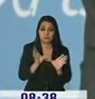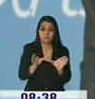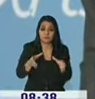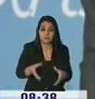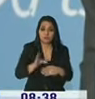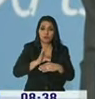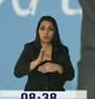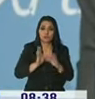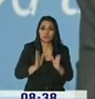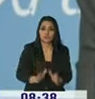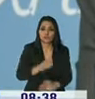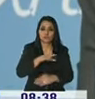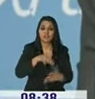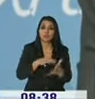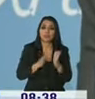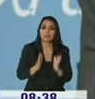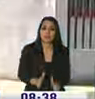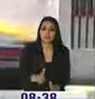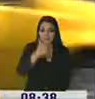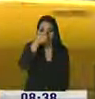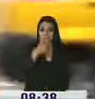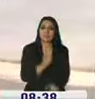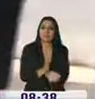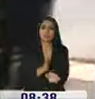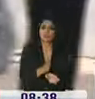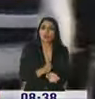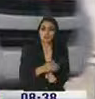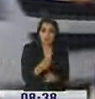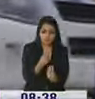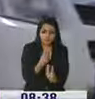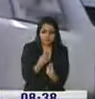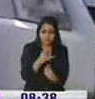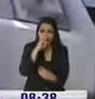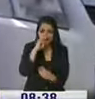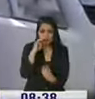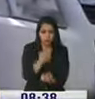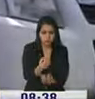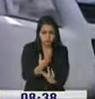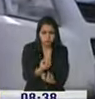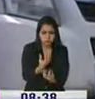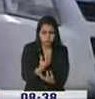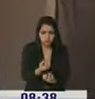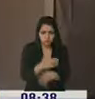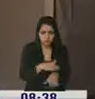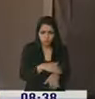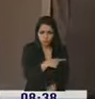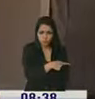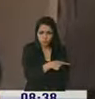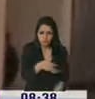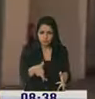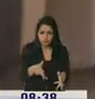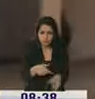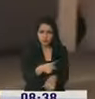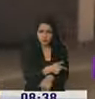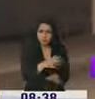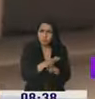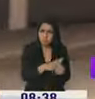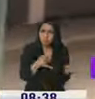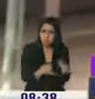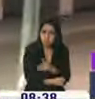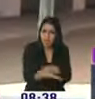Consejería Estudiantil, donde ya menciona indicios de responsabilidad del docente que fue